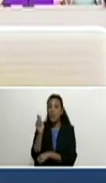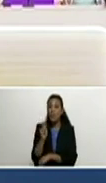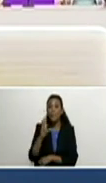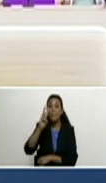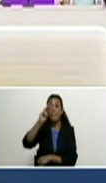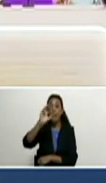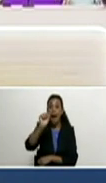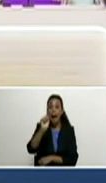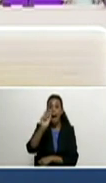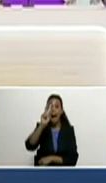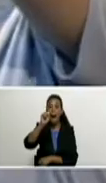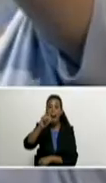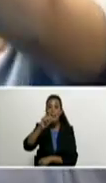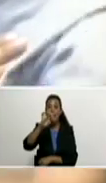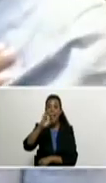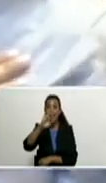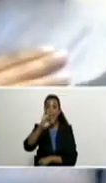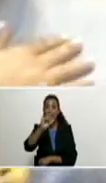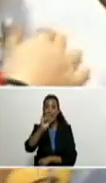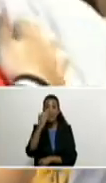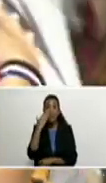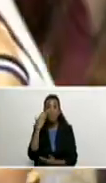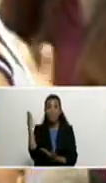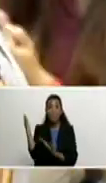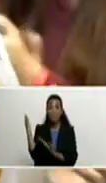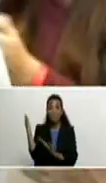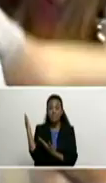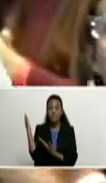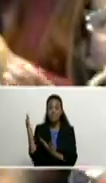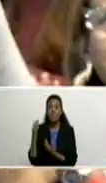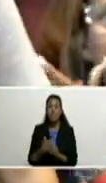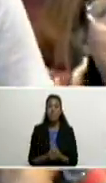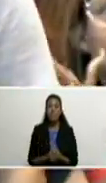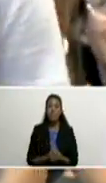América Pérez. Bienvenida, América.